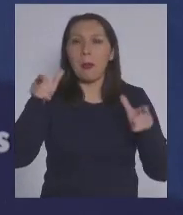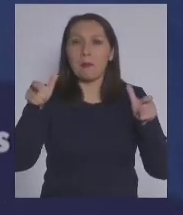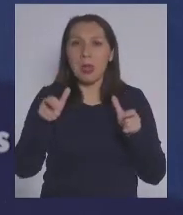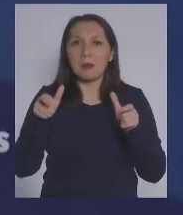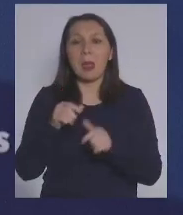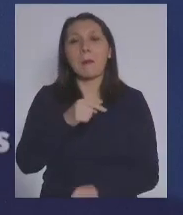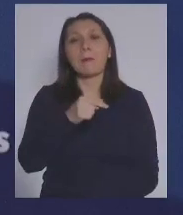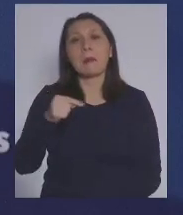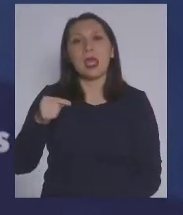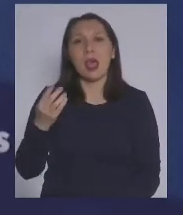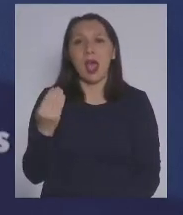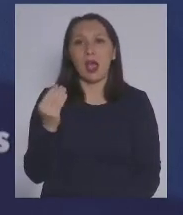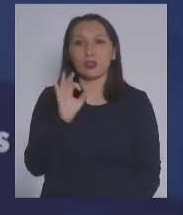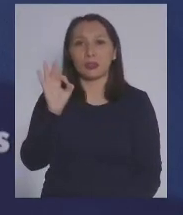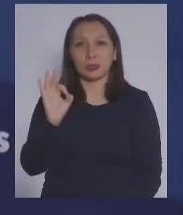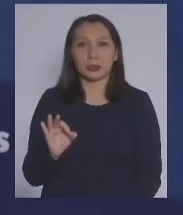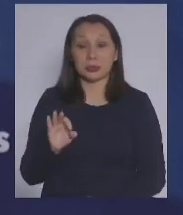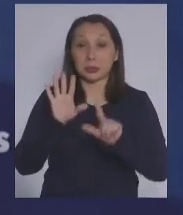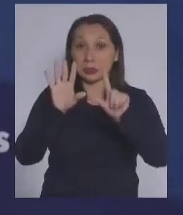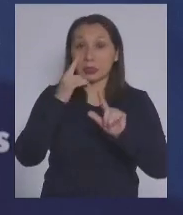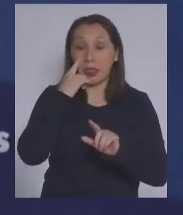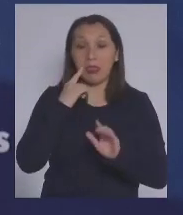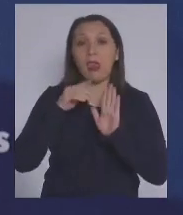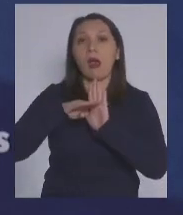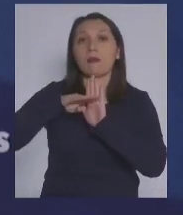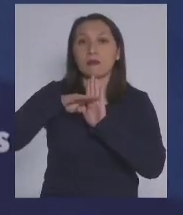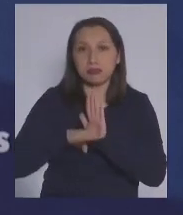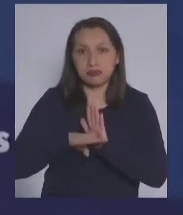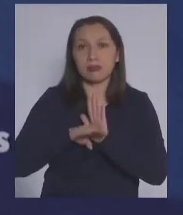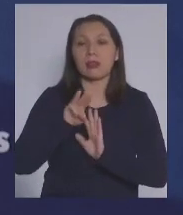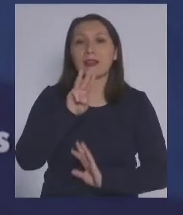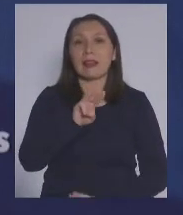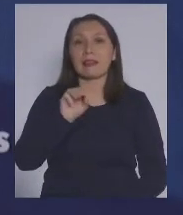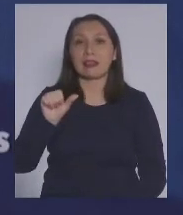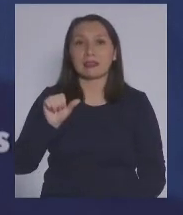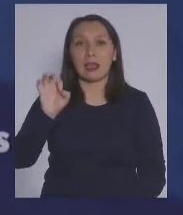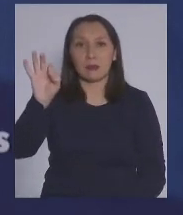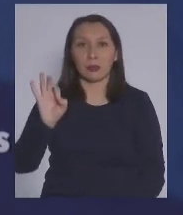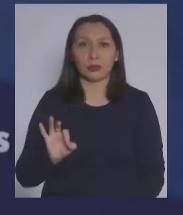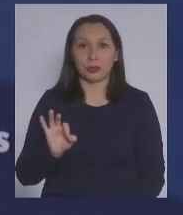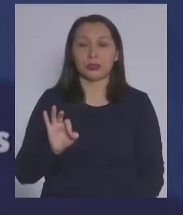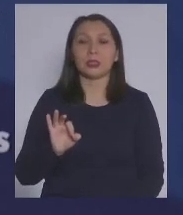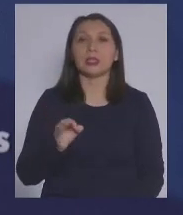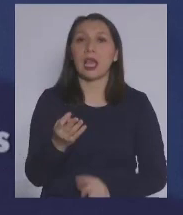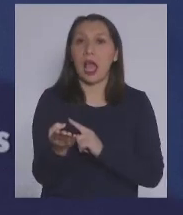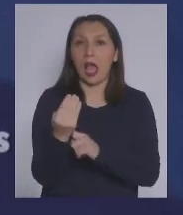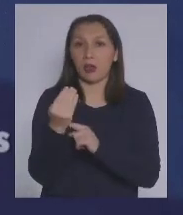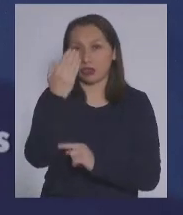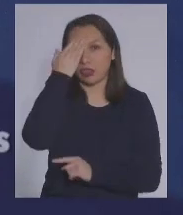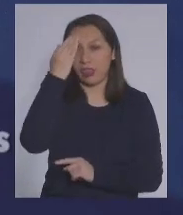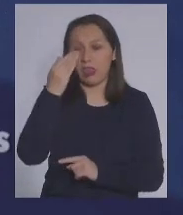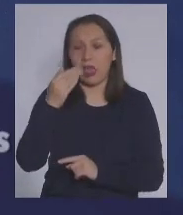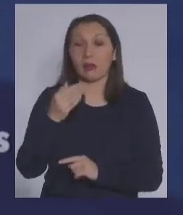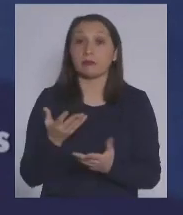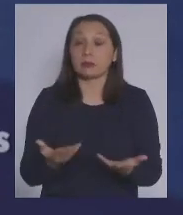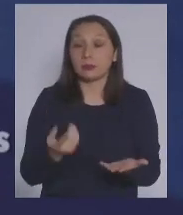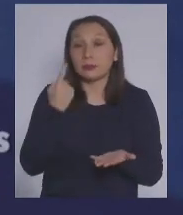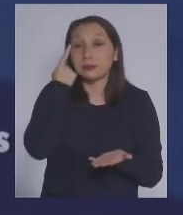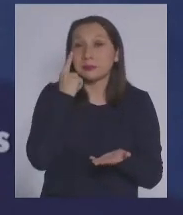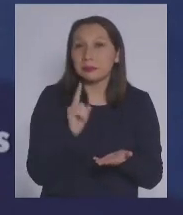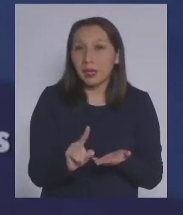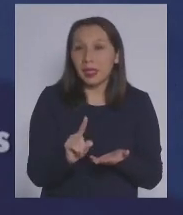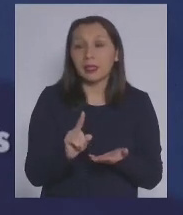-14% en siete días y menos 36 por ciento en 14 días sin embargo